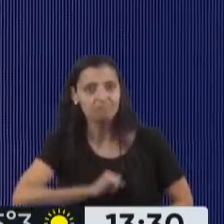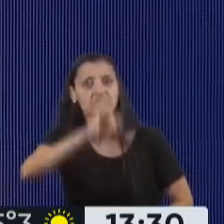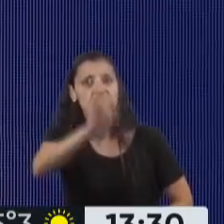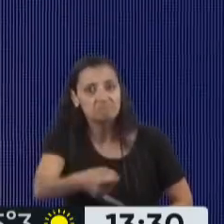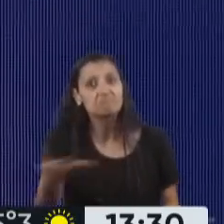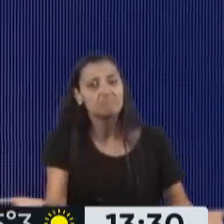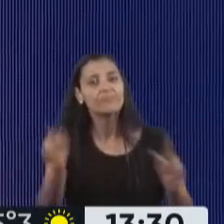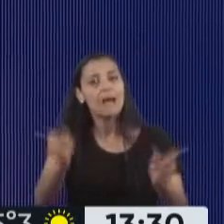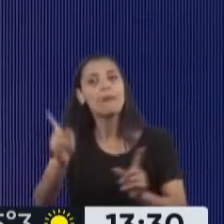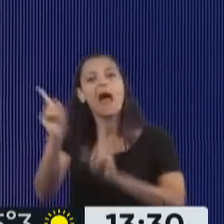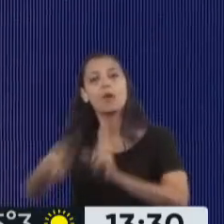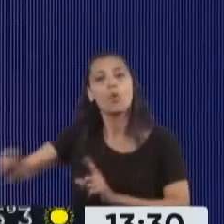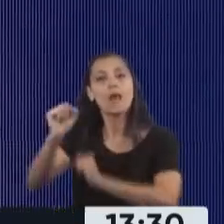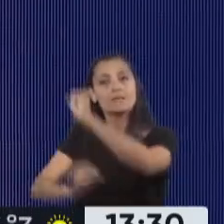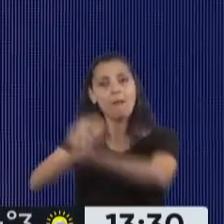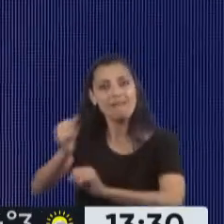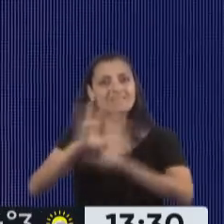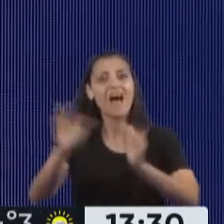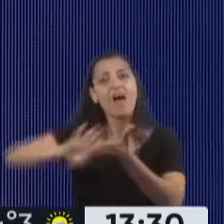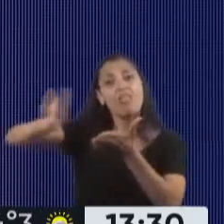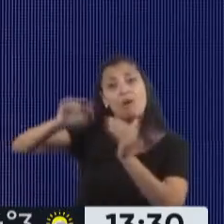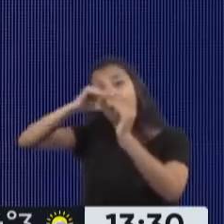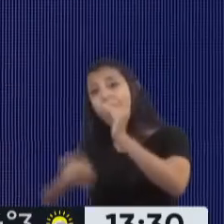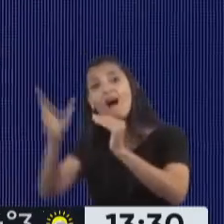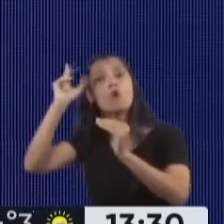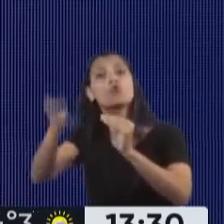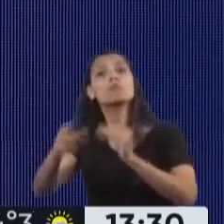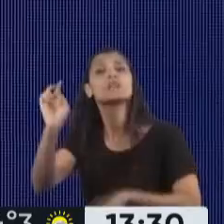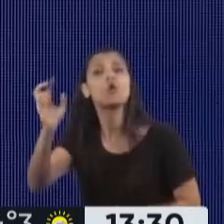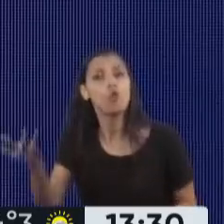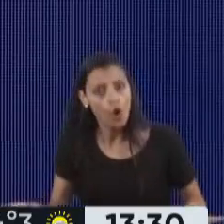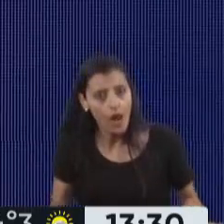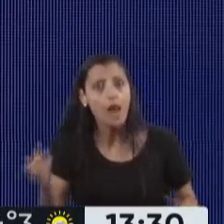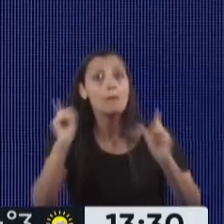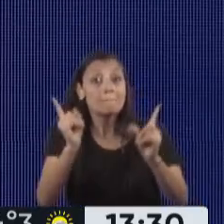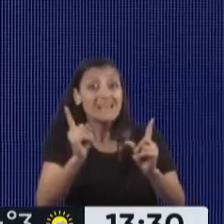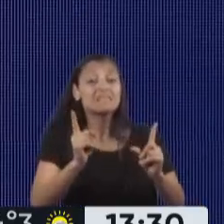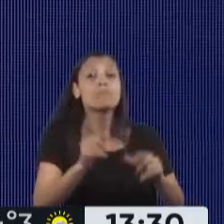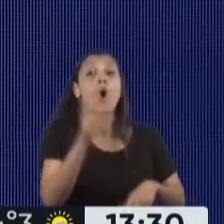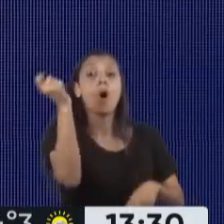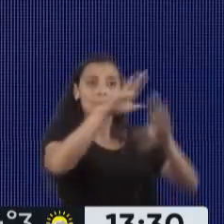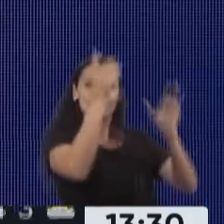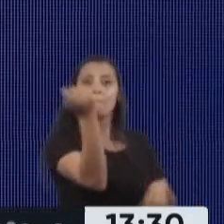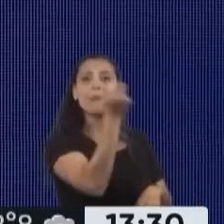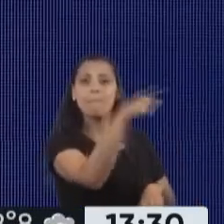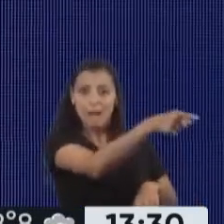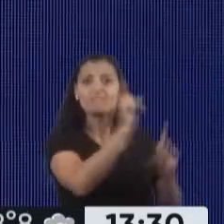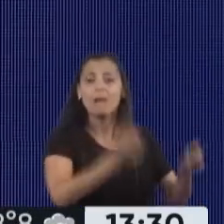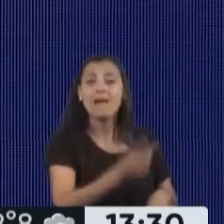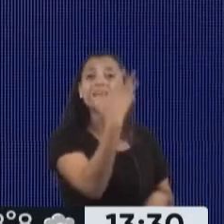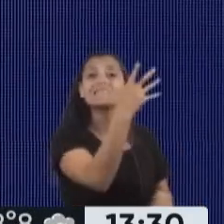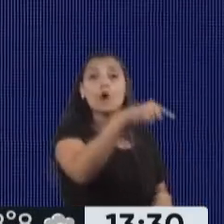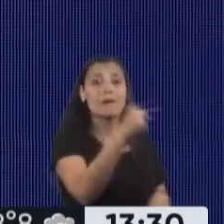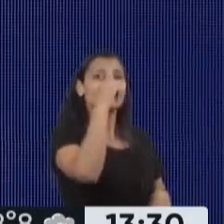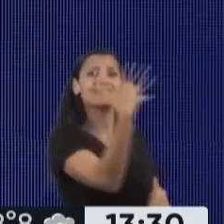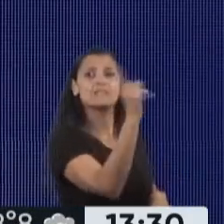ya están colocando deuda por debajo del 8% en dólares y mismo Pampa lo hizo a 5,75. Por